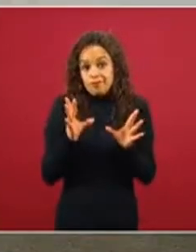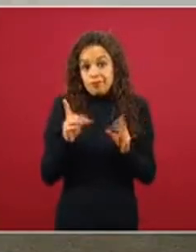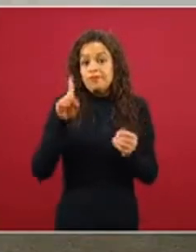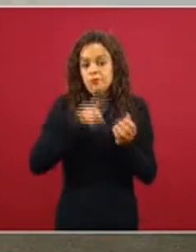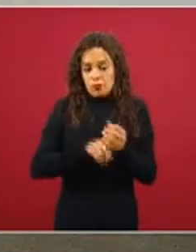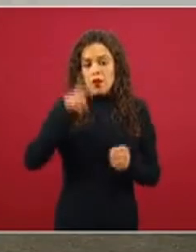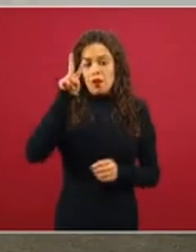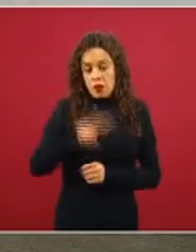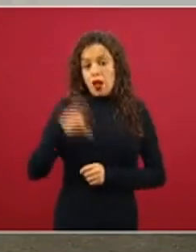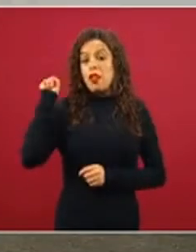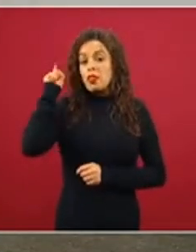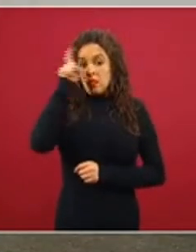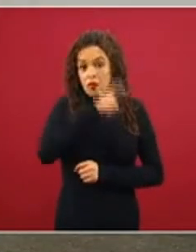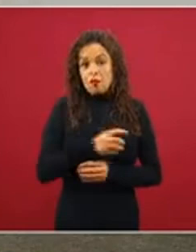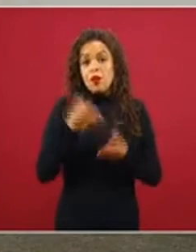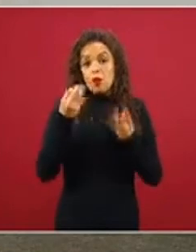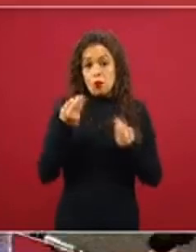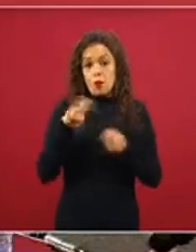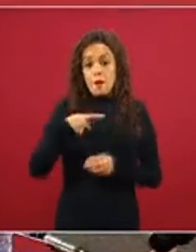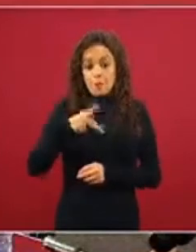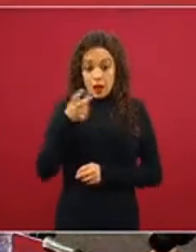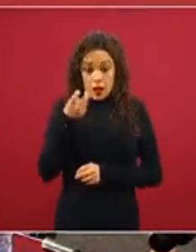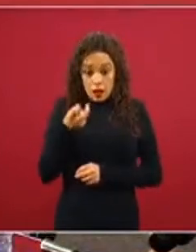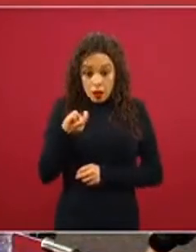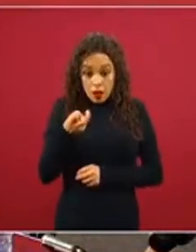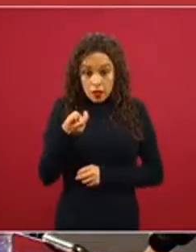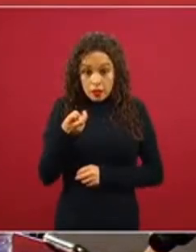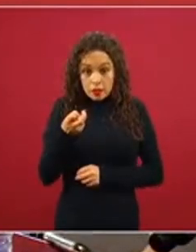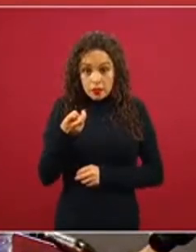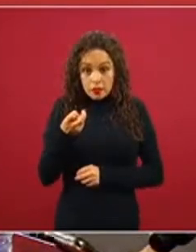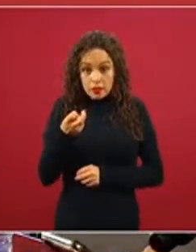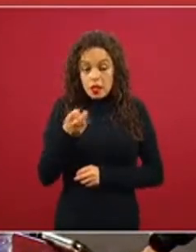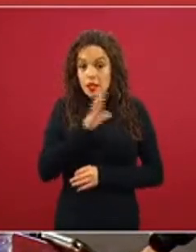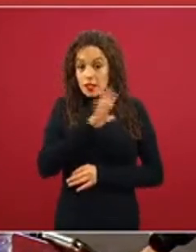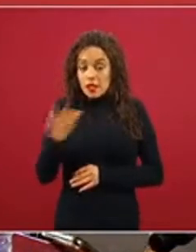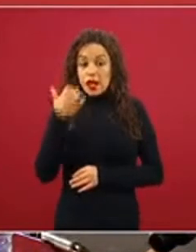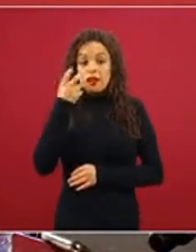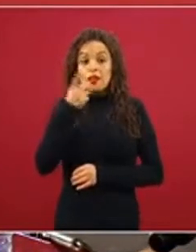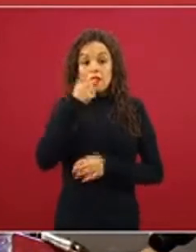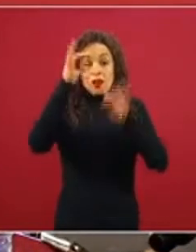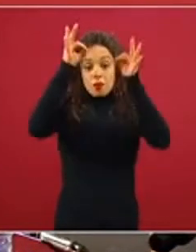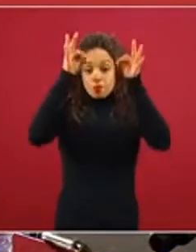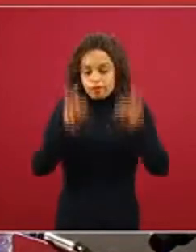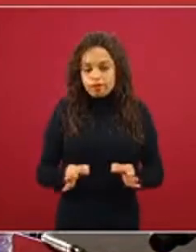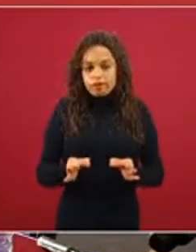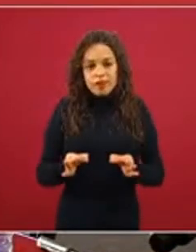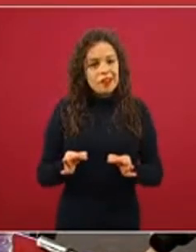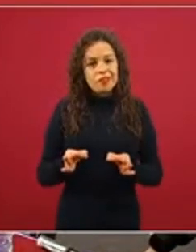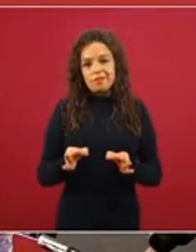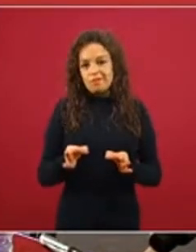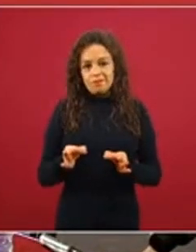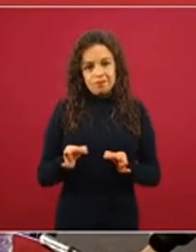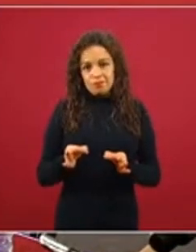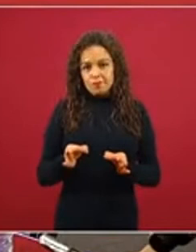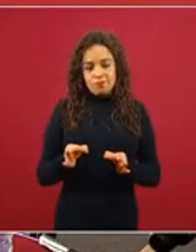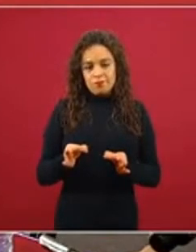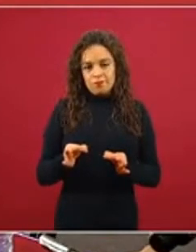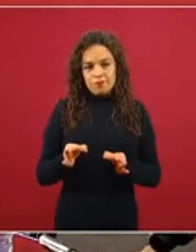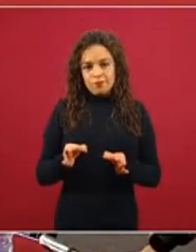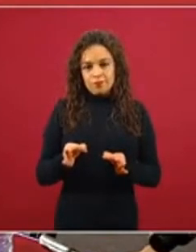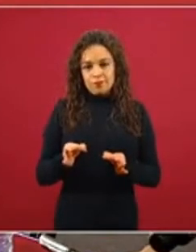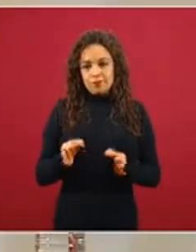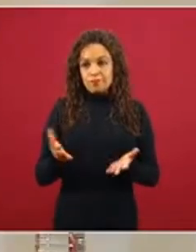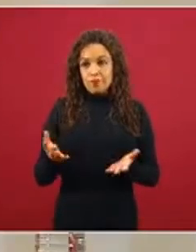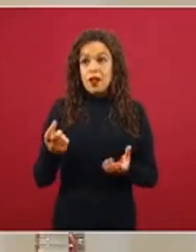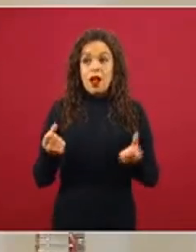la predicción no es una garantía de precisión. Creo que a la mayoría de las personas no se